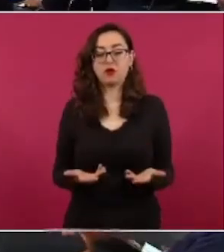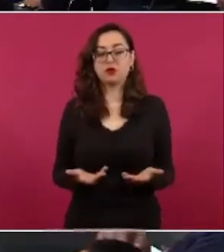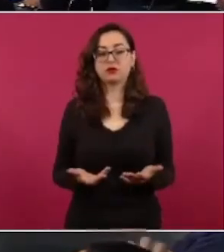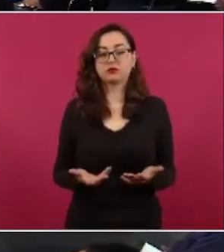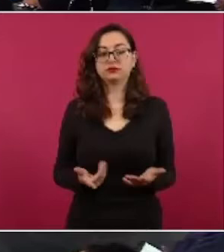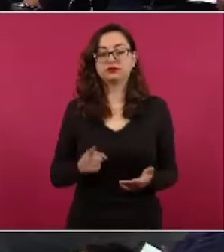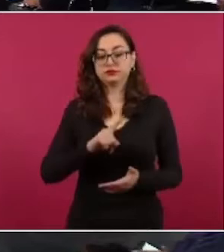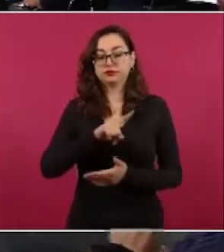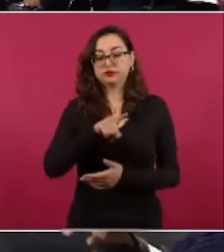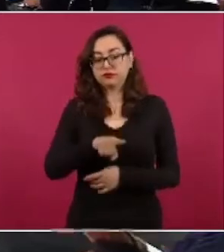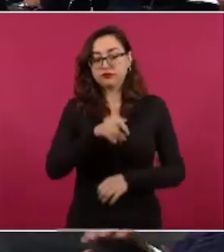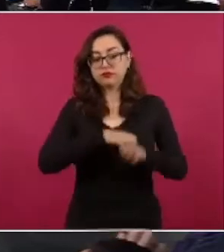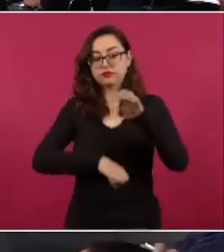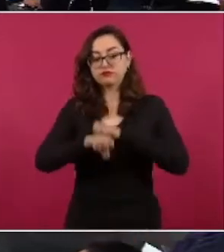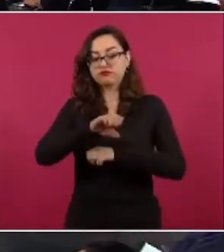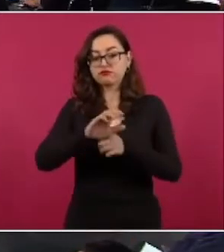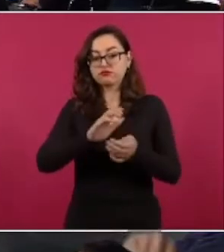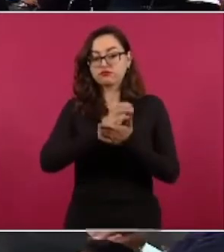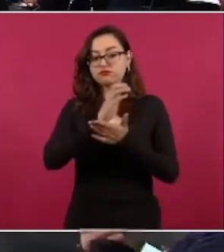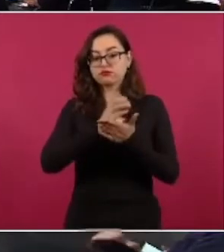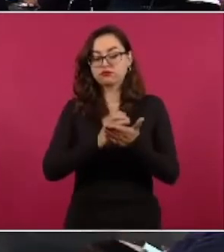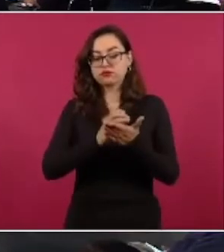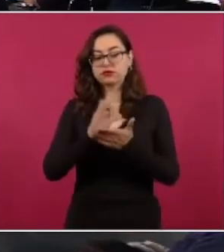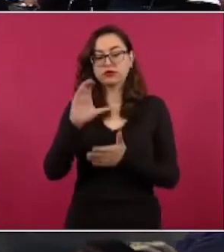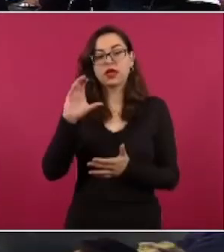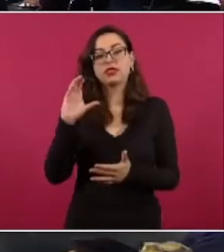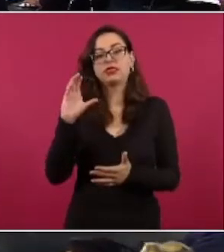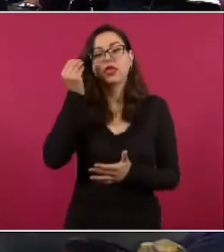tenía el contrato, era Tecnolimpieza Delta.